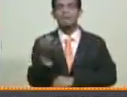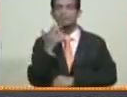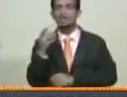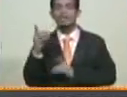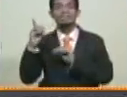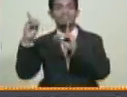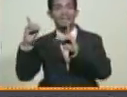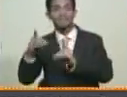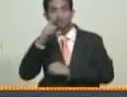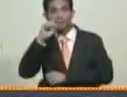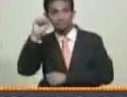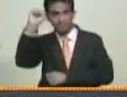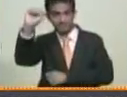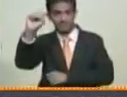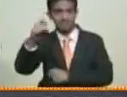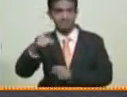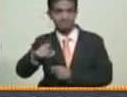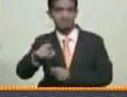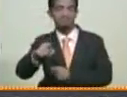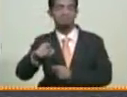del compañero presidente